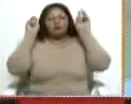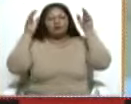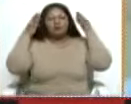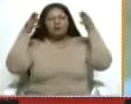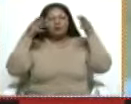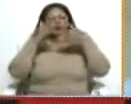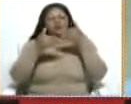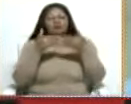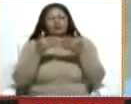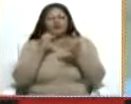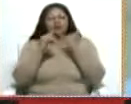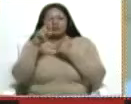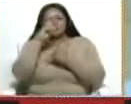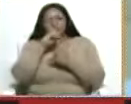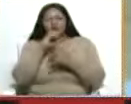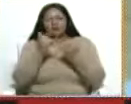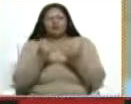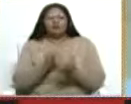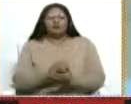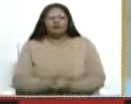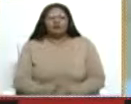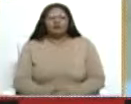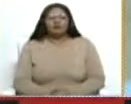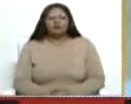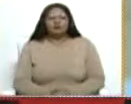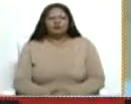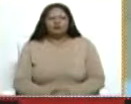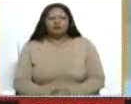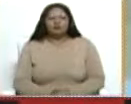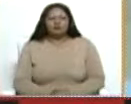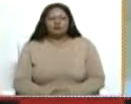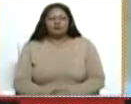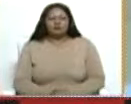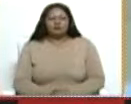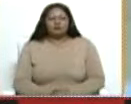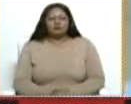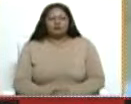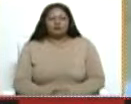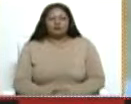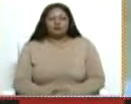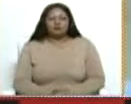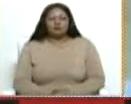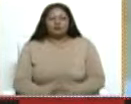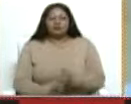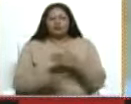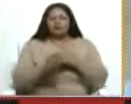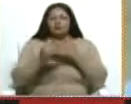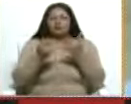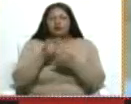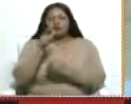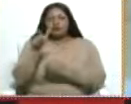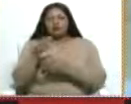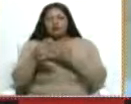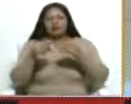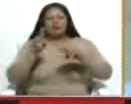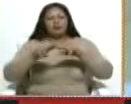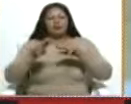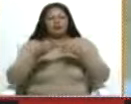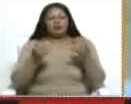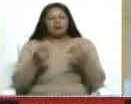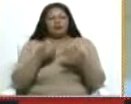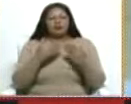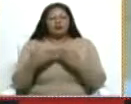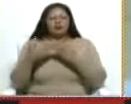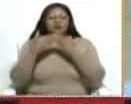fin de año, que baile un tamunangue o que baile un joropo, no, que sea algo permanente, que la persona, que el niño, desde que está en la